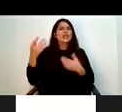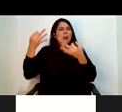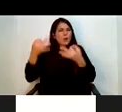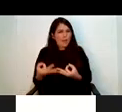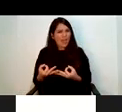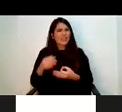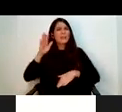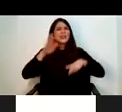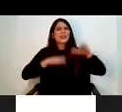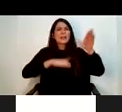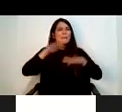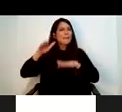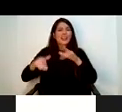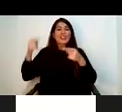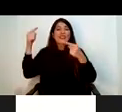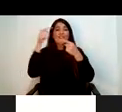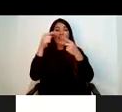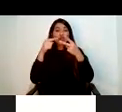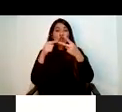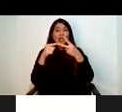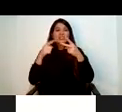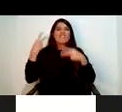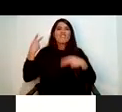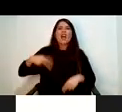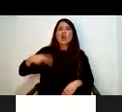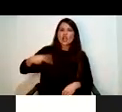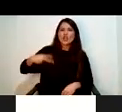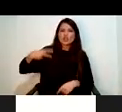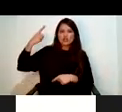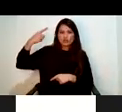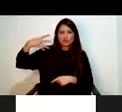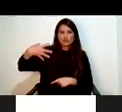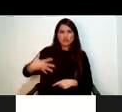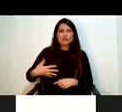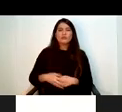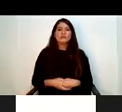depender de factores valóricos.